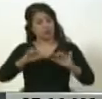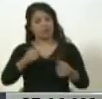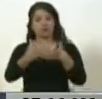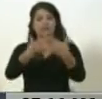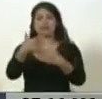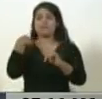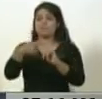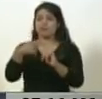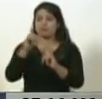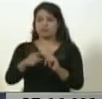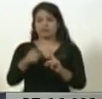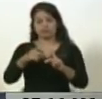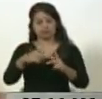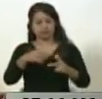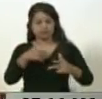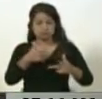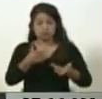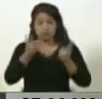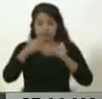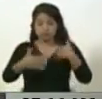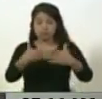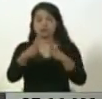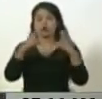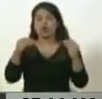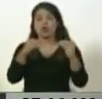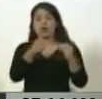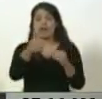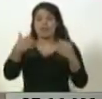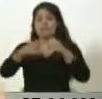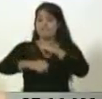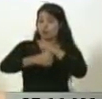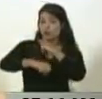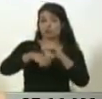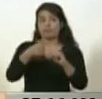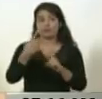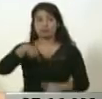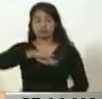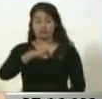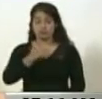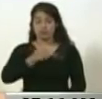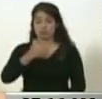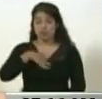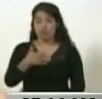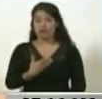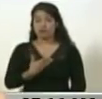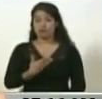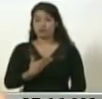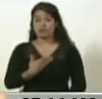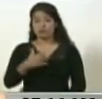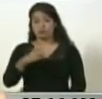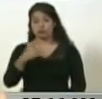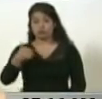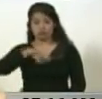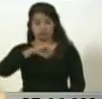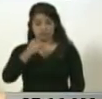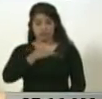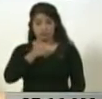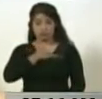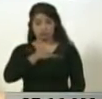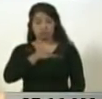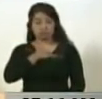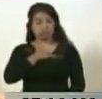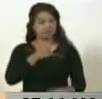generar acción desde cada uno de estos motores, y de esa manera nosotros podamos desde la economía real avanzar